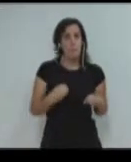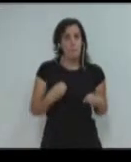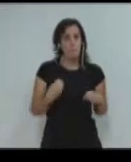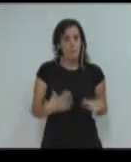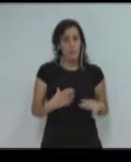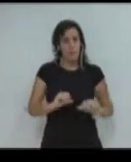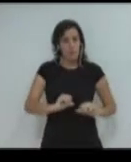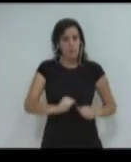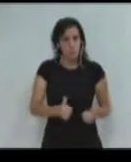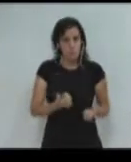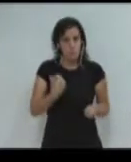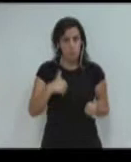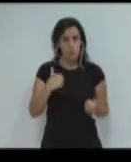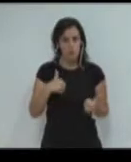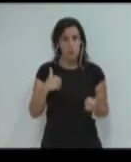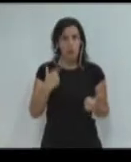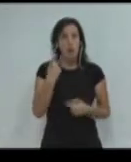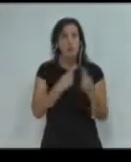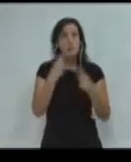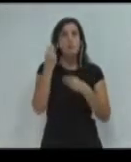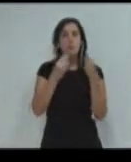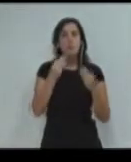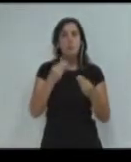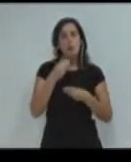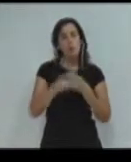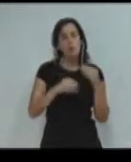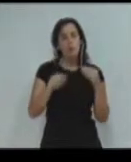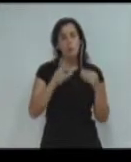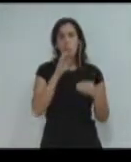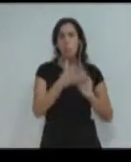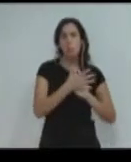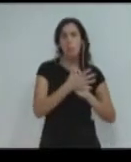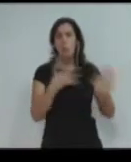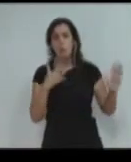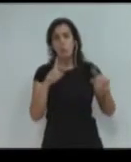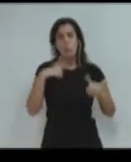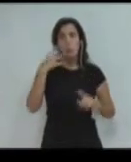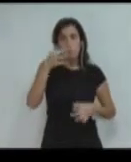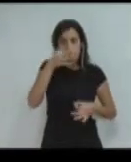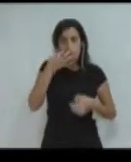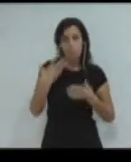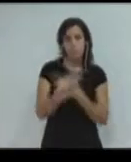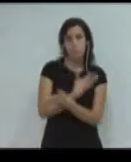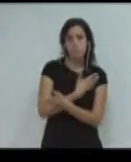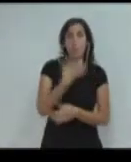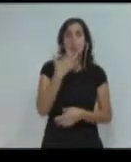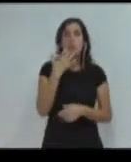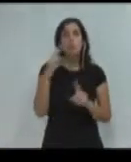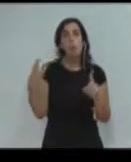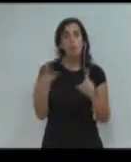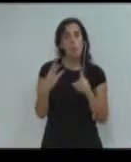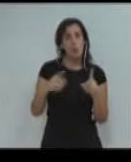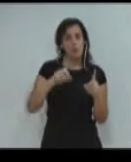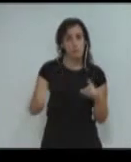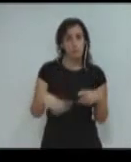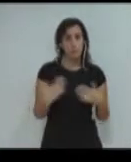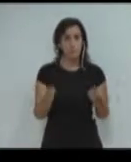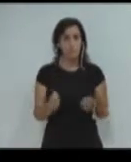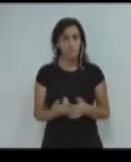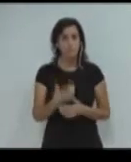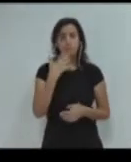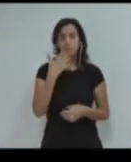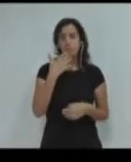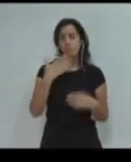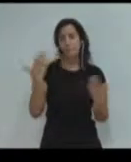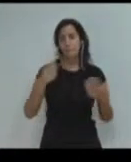rápido, porque no creemos que es más rápido. Esto pasa con la página web también. Oye,